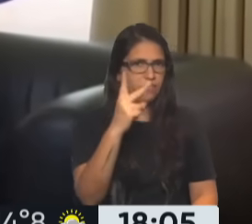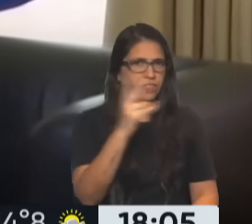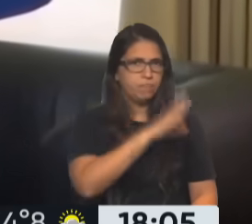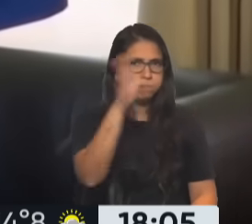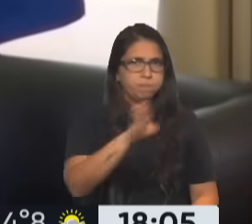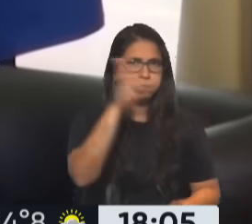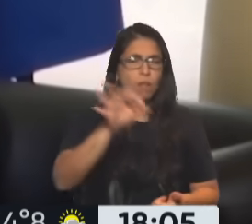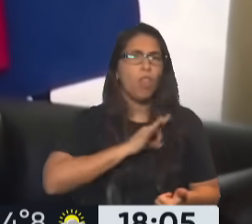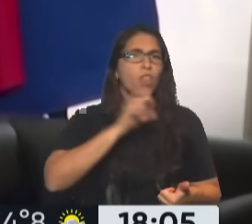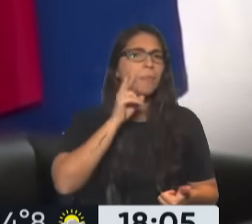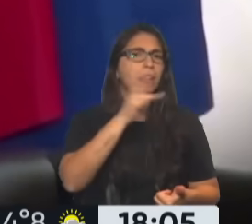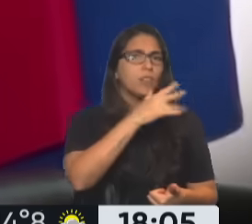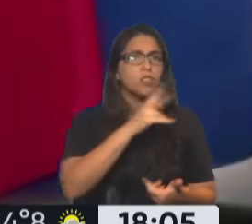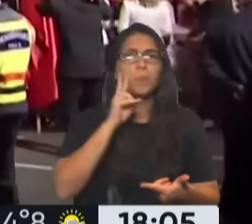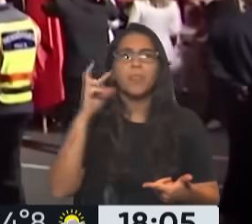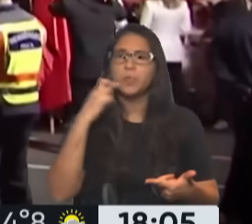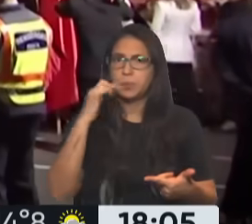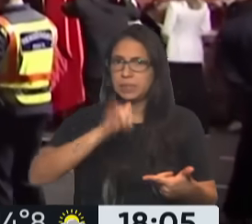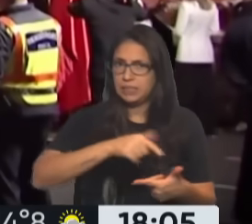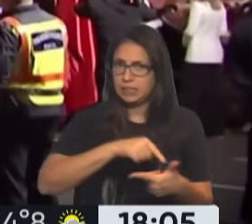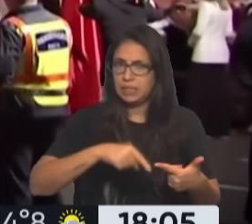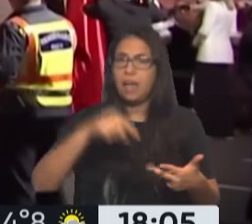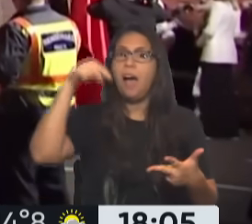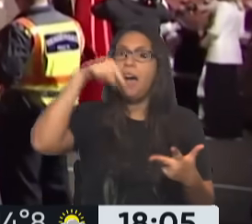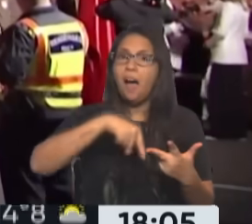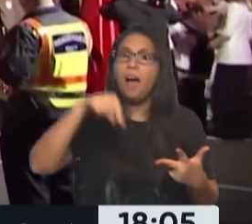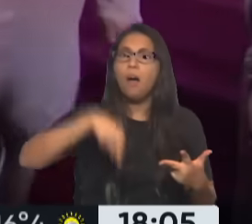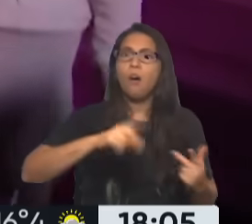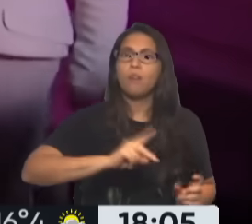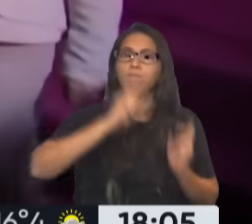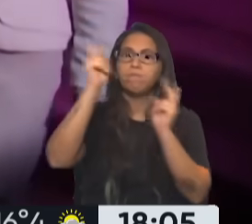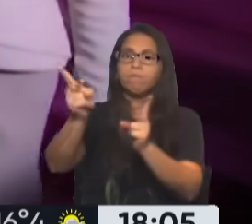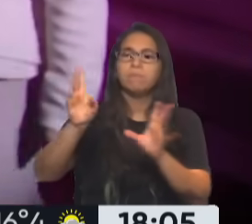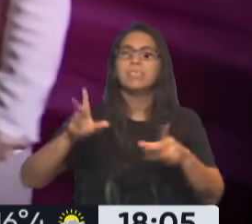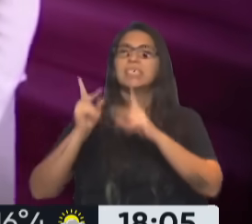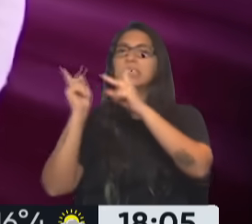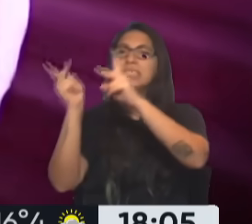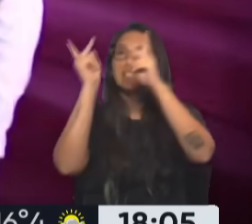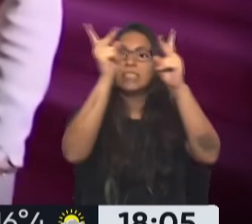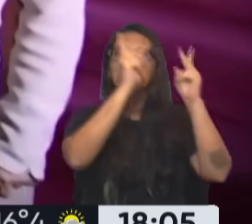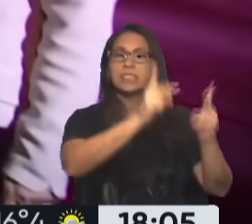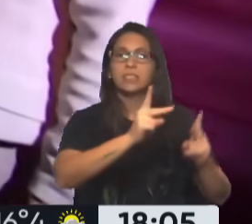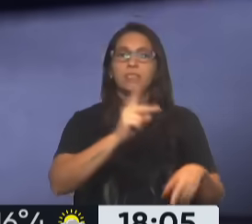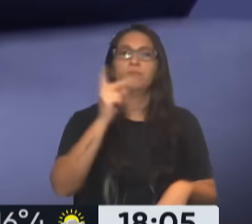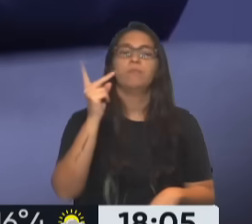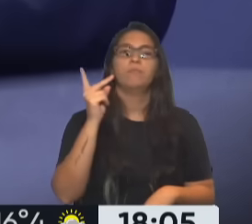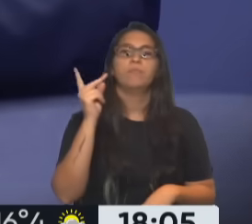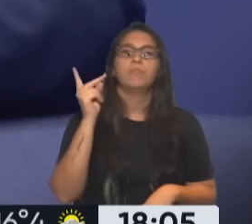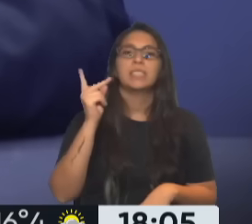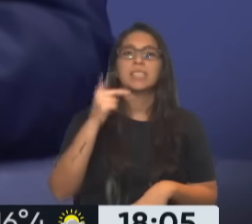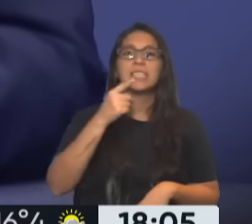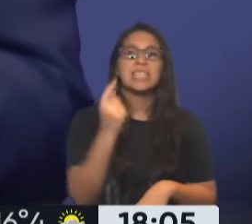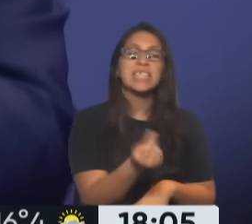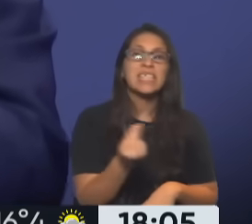anteriores, en 2014 y 2019. En esta oportunidad, la gira incluye además a otras 2 naciones europeas, Serbia y